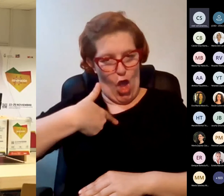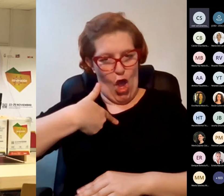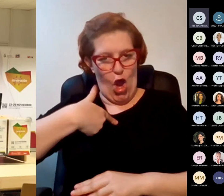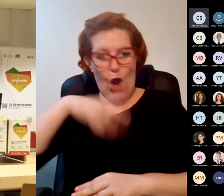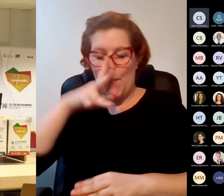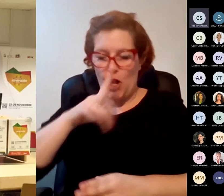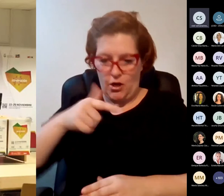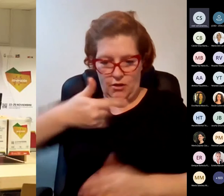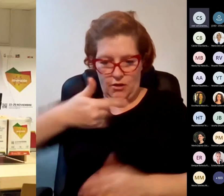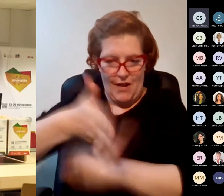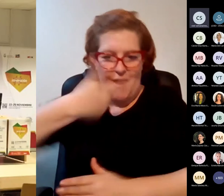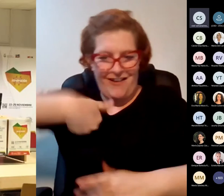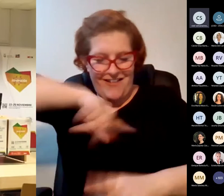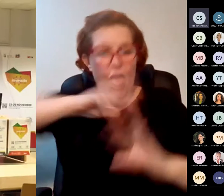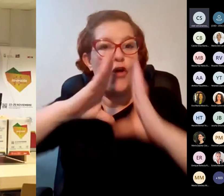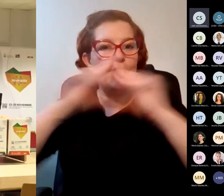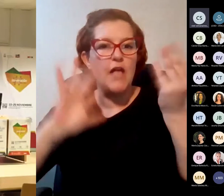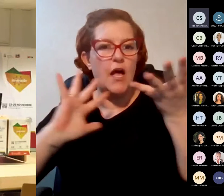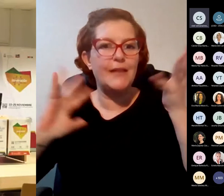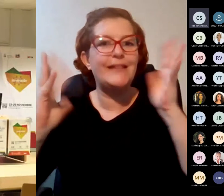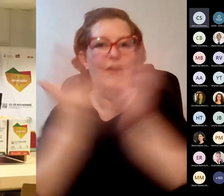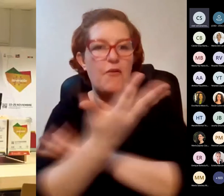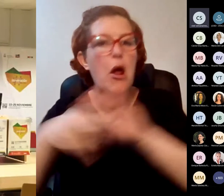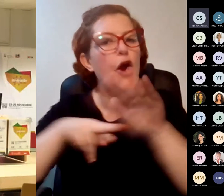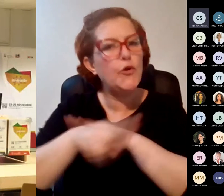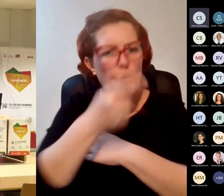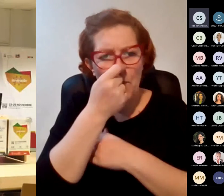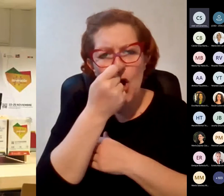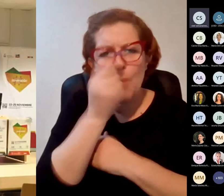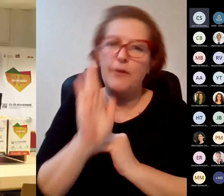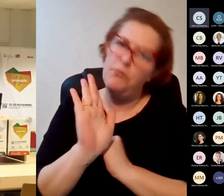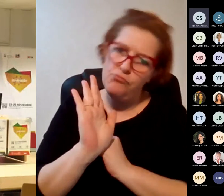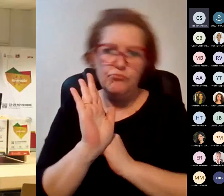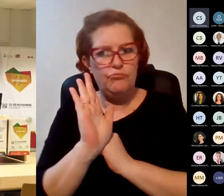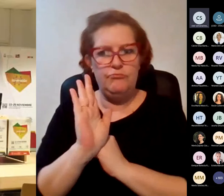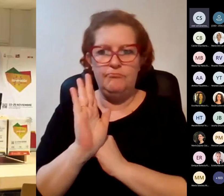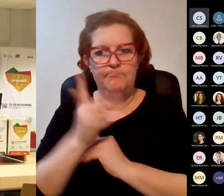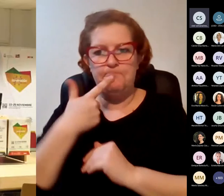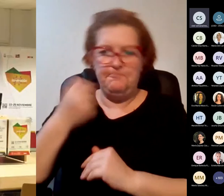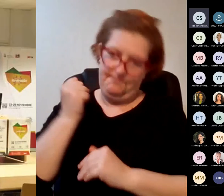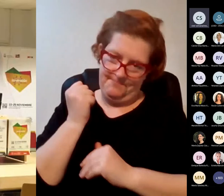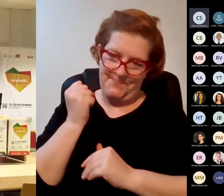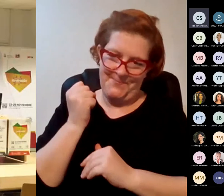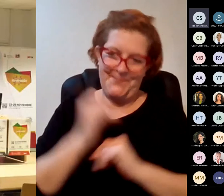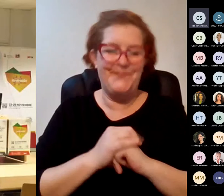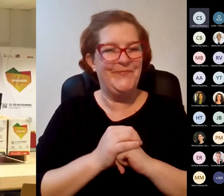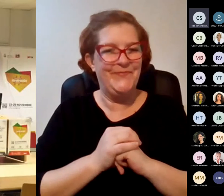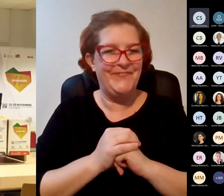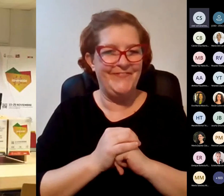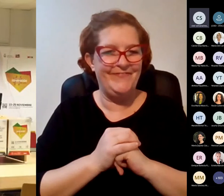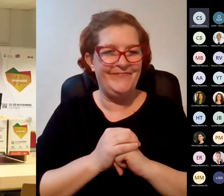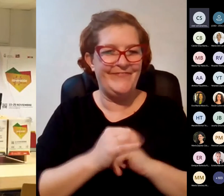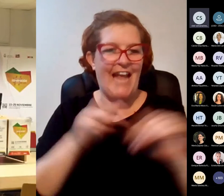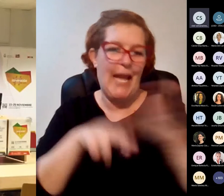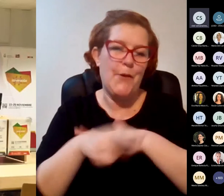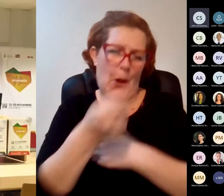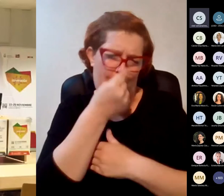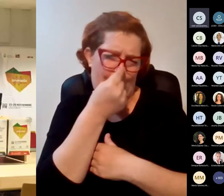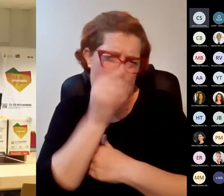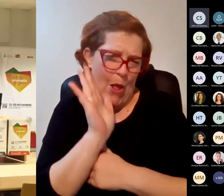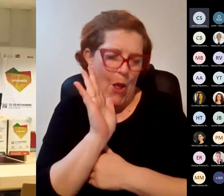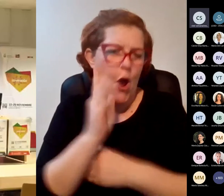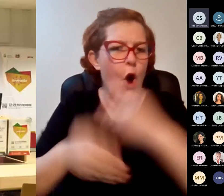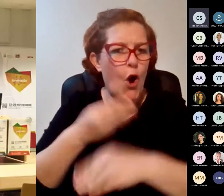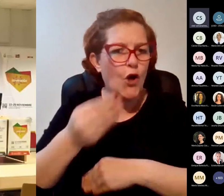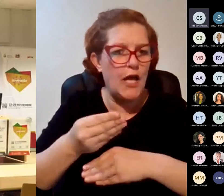universidad voy a decir con pocos recursos pero eso me lo pero cayó con toques recursos nos